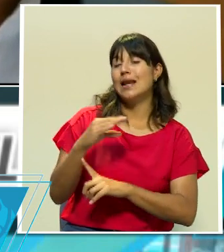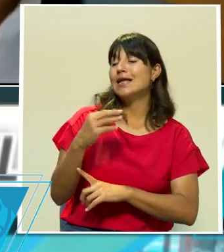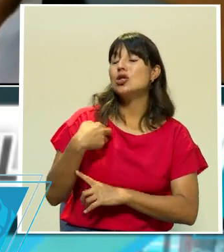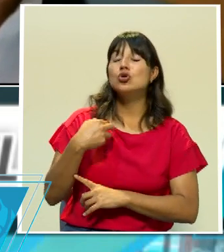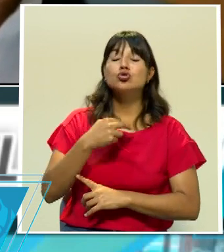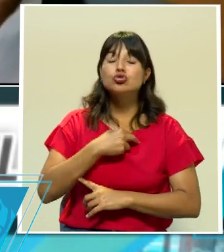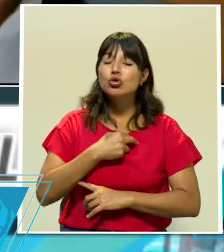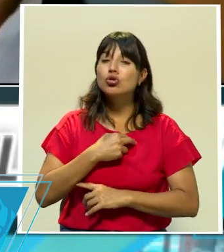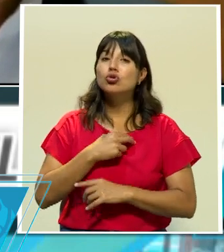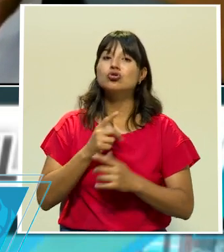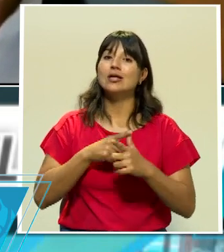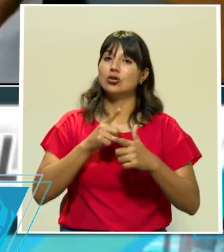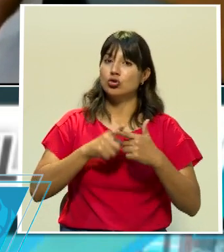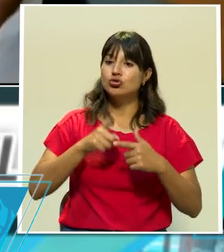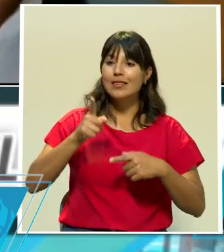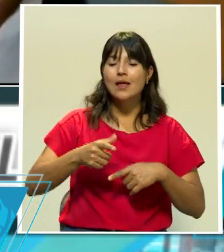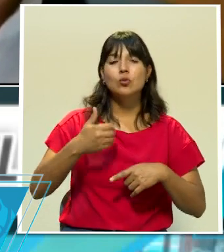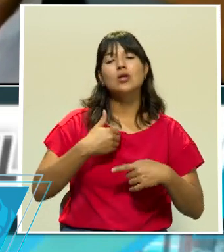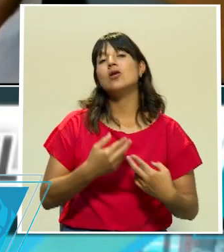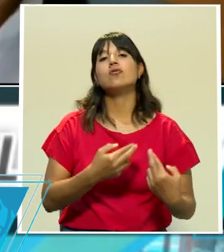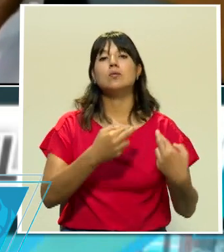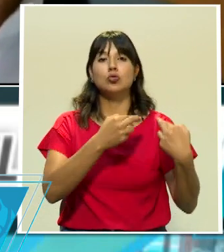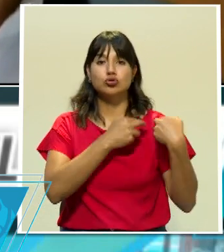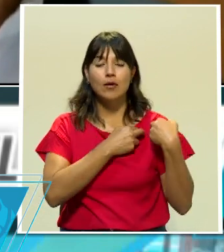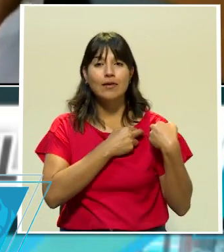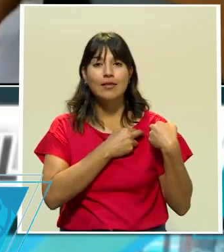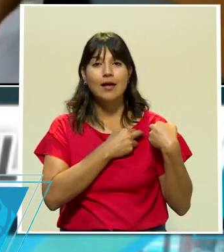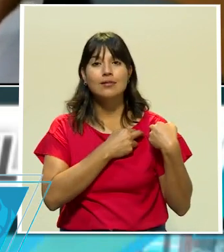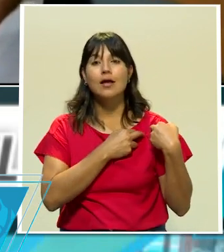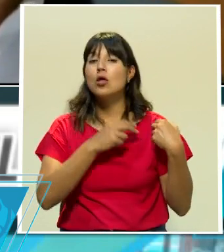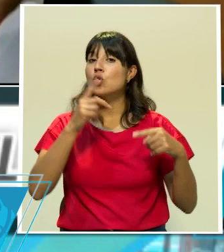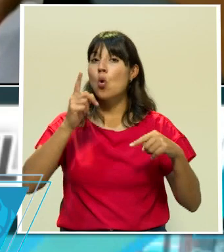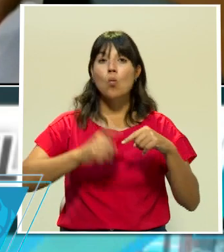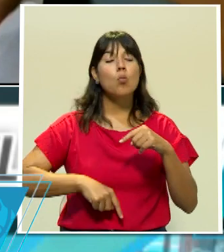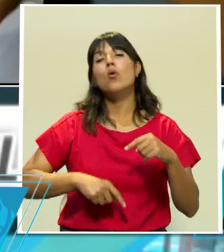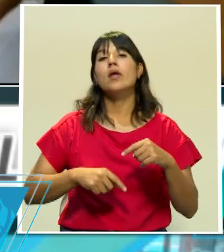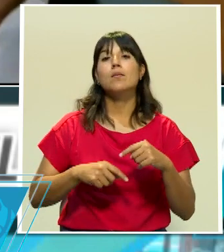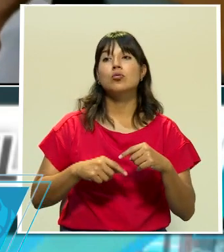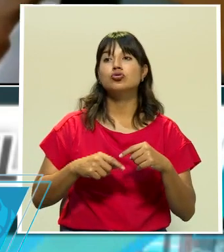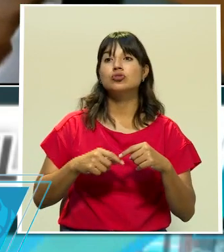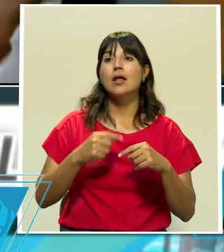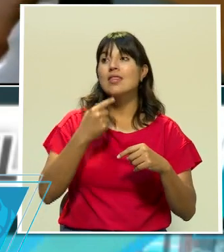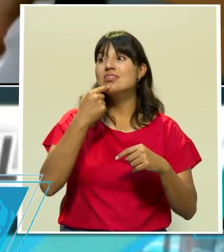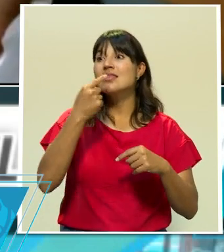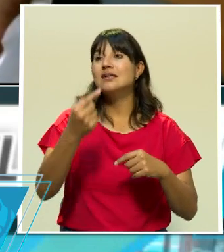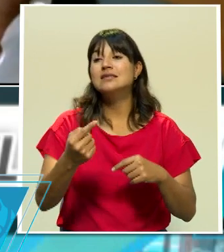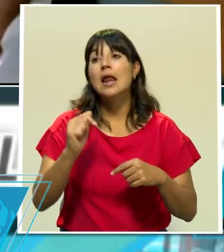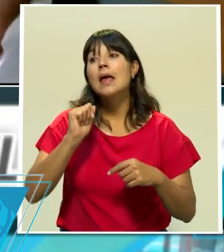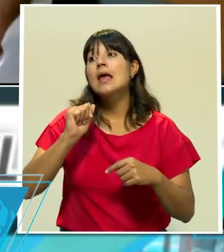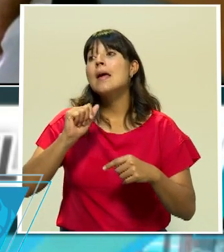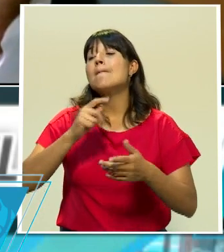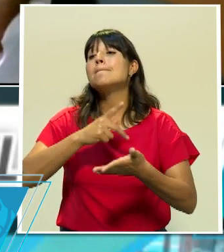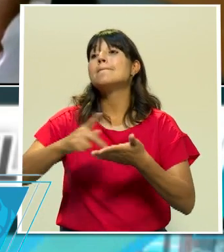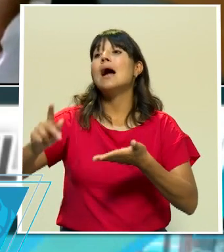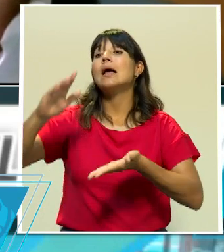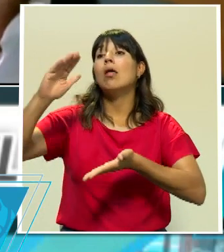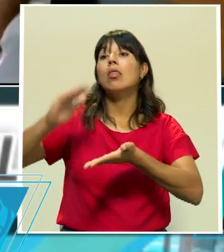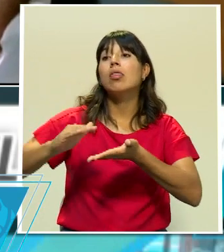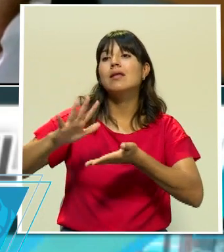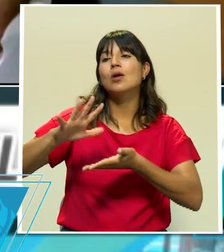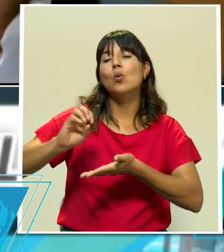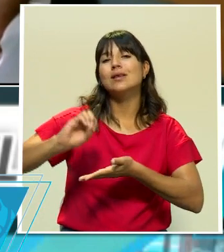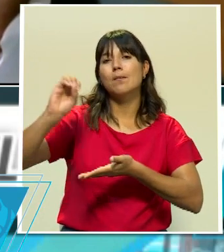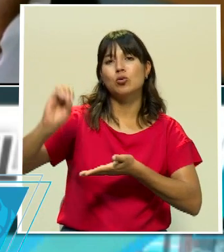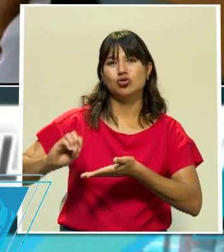irresponsables de la noche a la mañana hacer un recorte del 50% o del 5% para un dueño de un